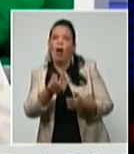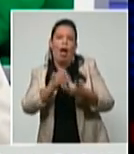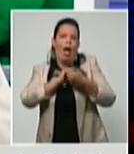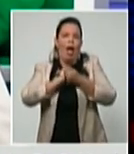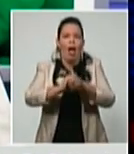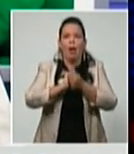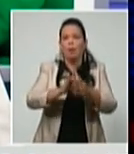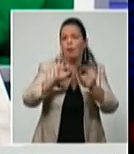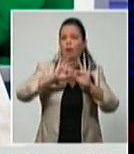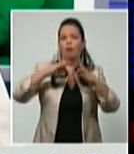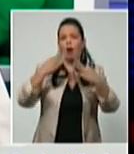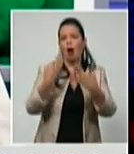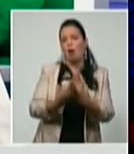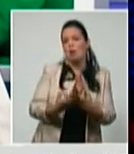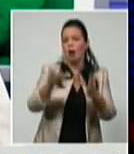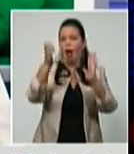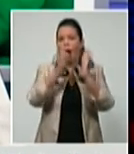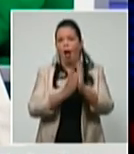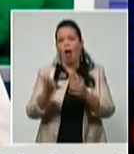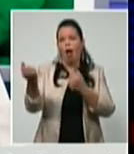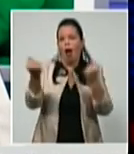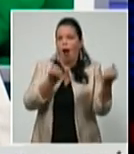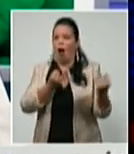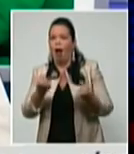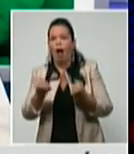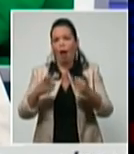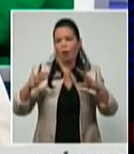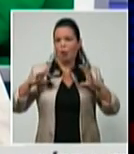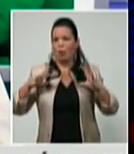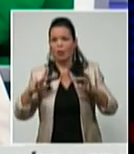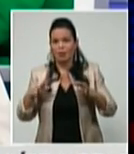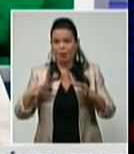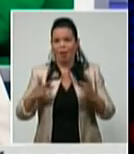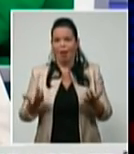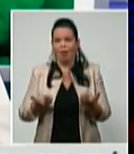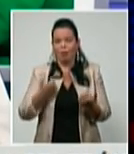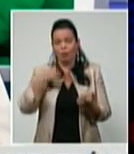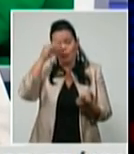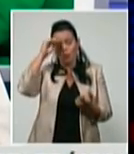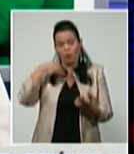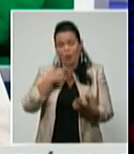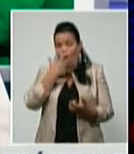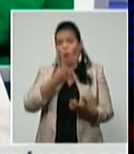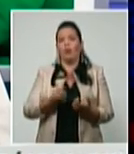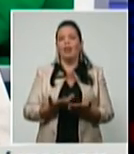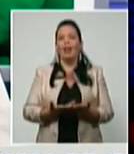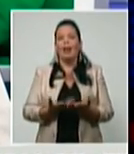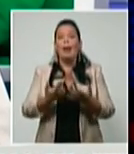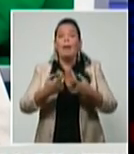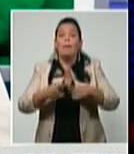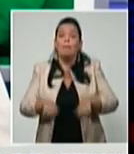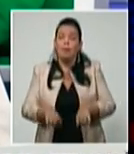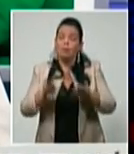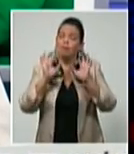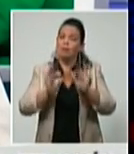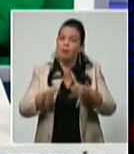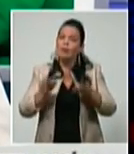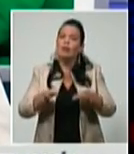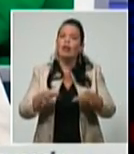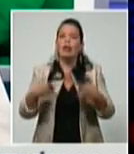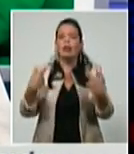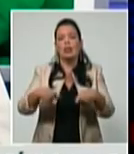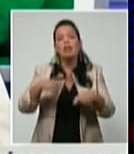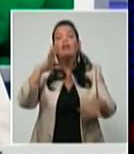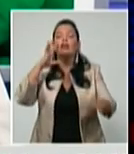vaya para otro lado. Yo digo las realidades y que además tenemos que estar muy alerta a todas las